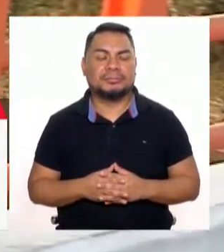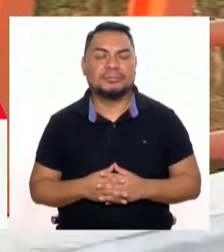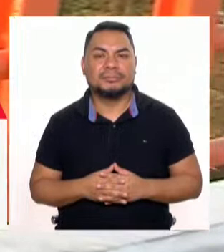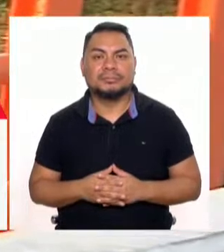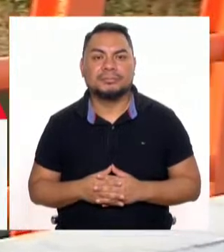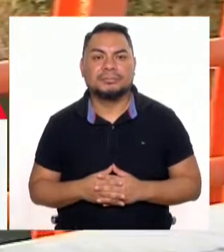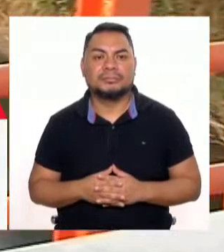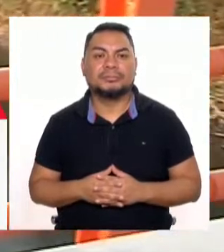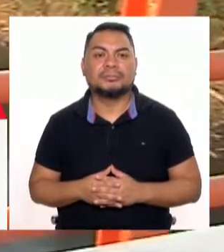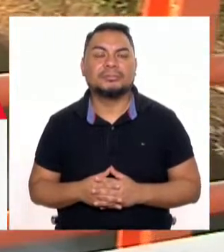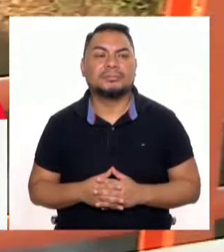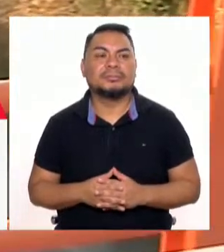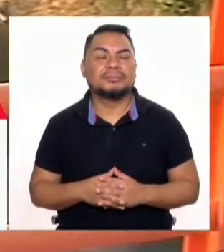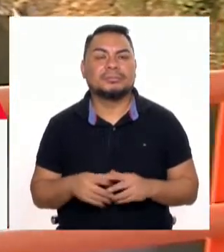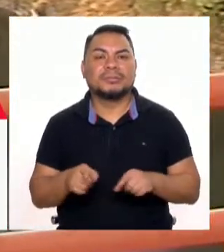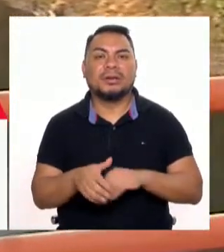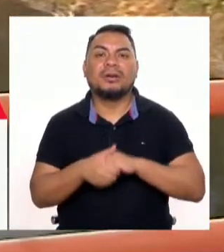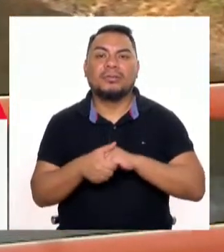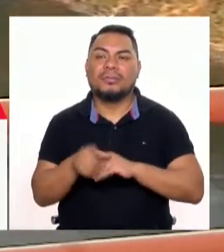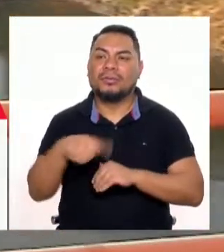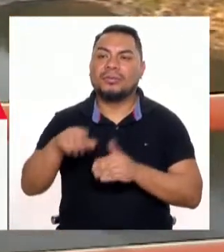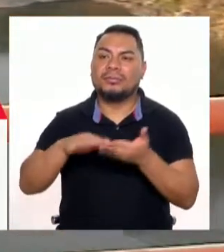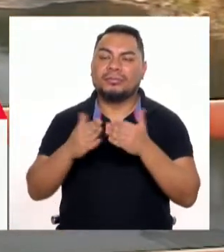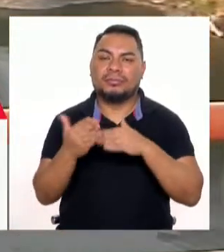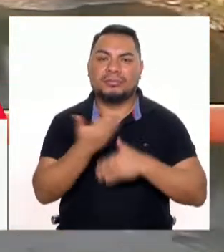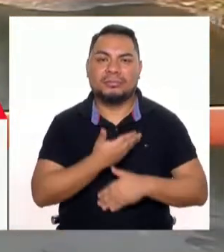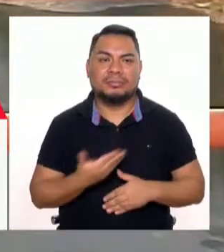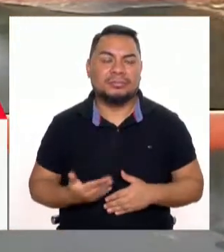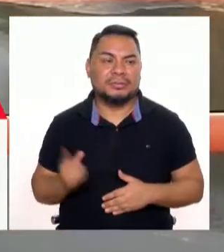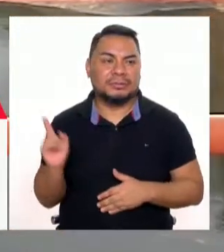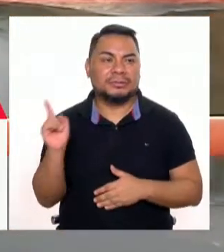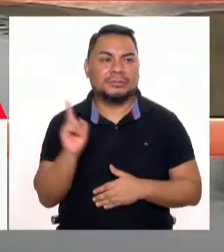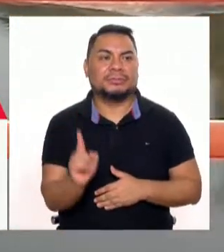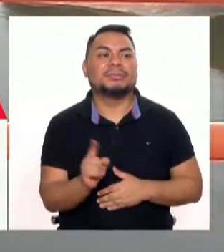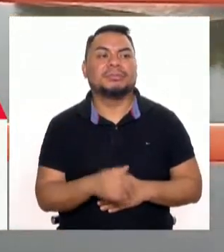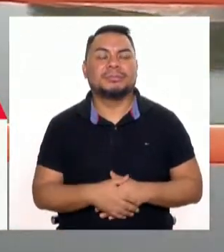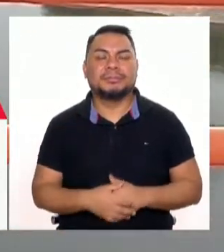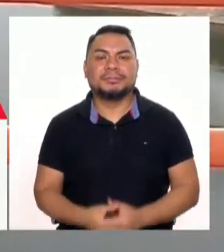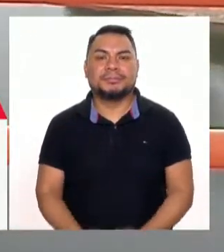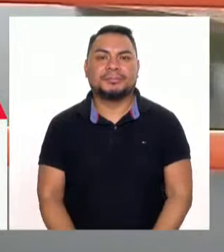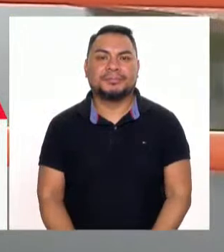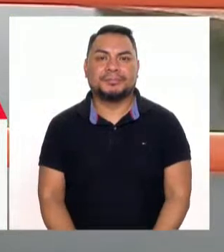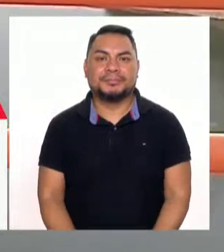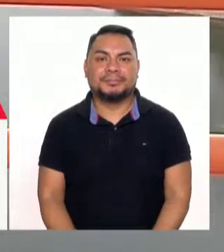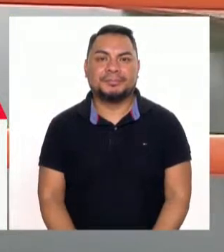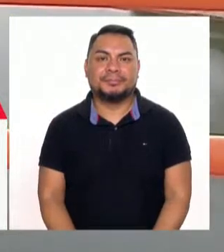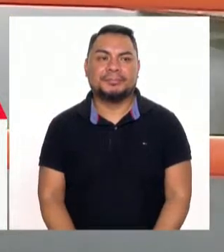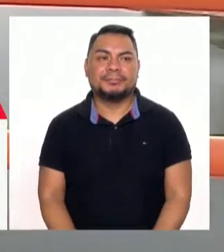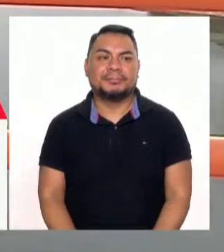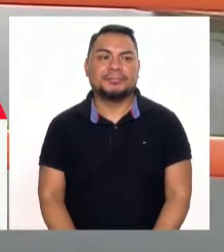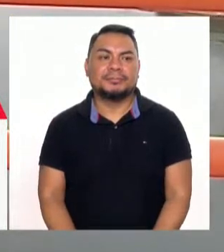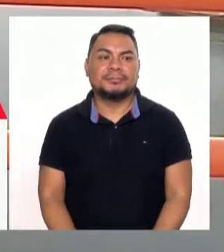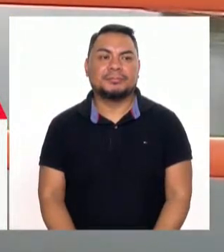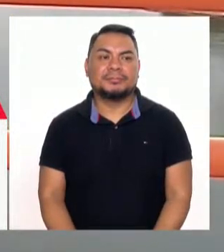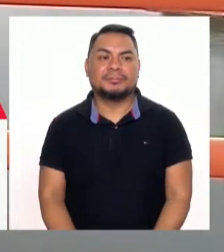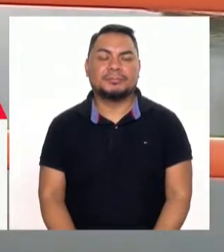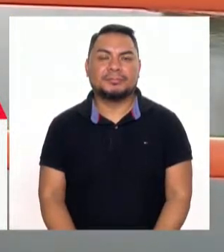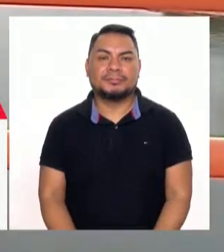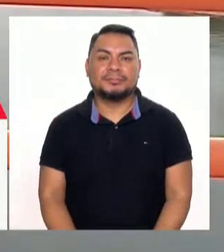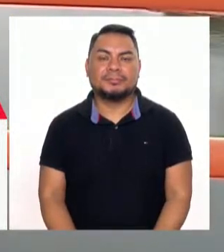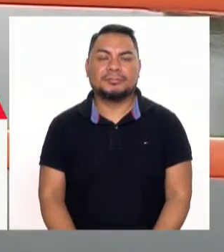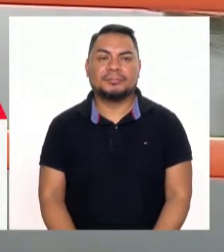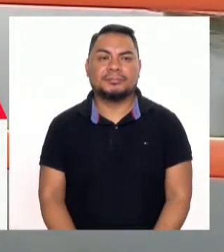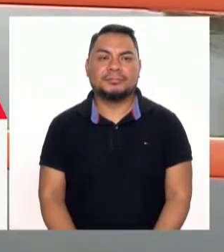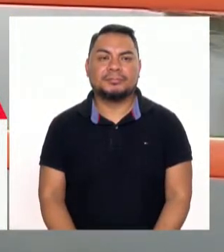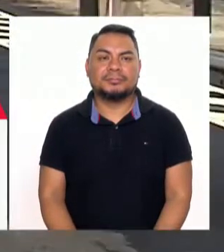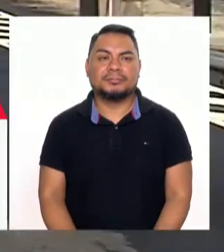a los pobladores de aucayaco que se hacen presente en este día día en